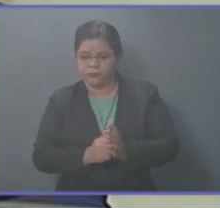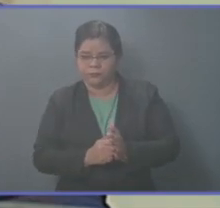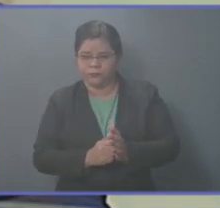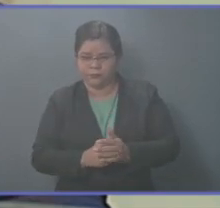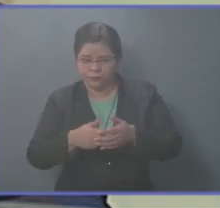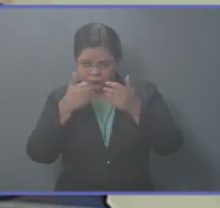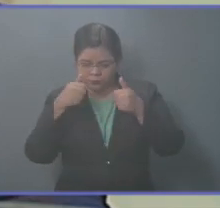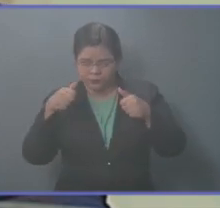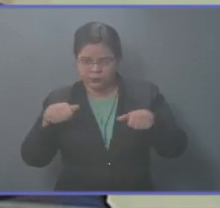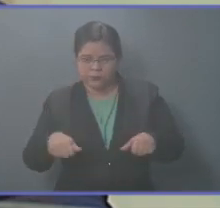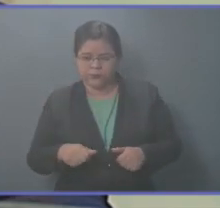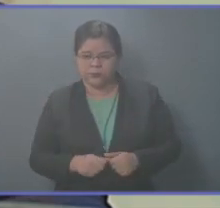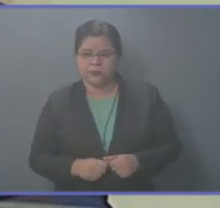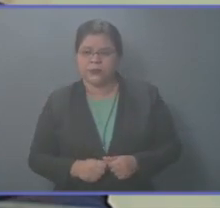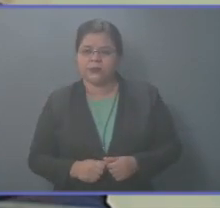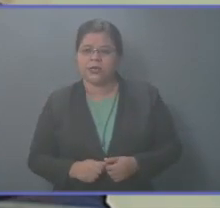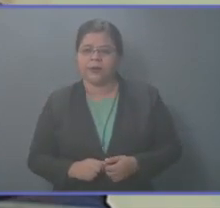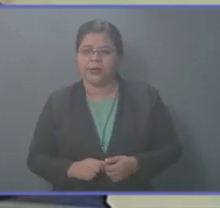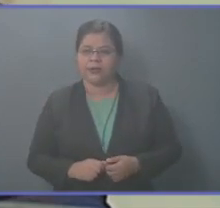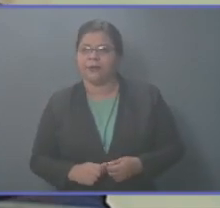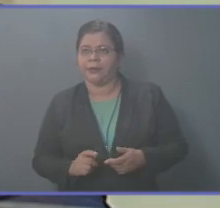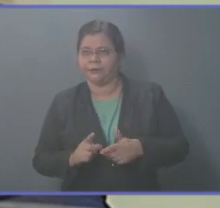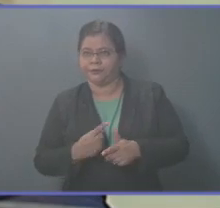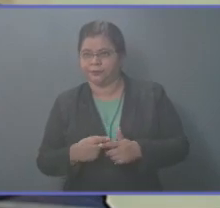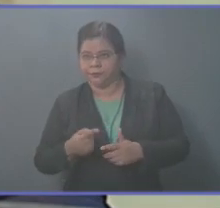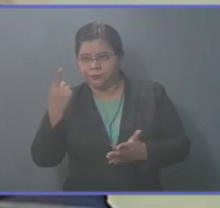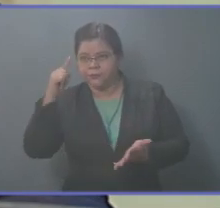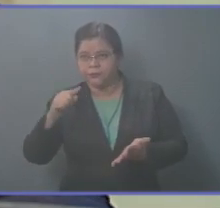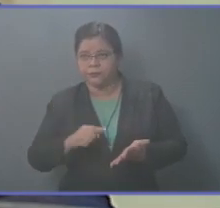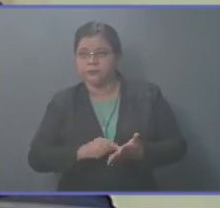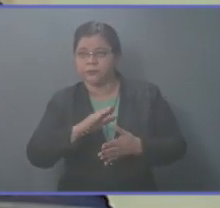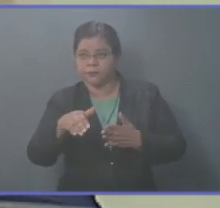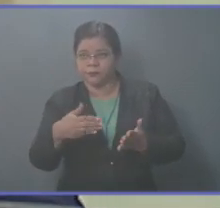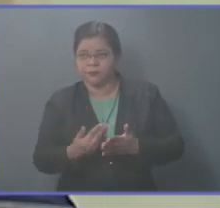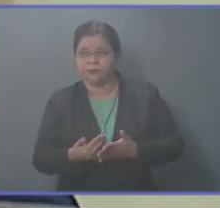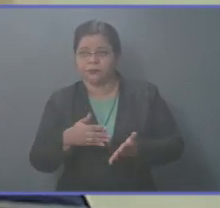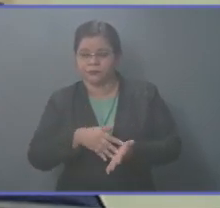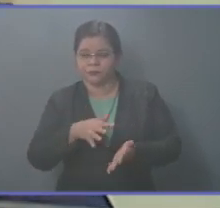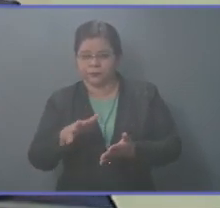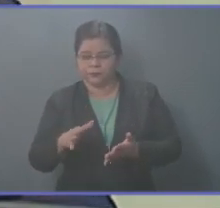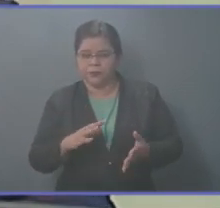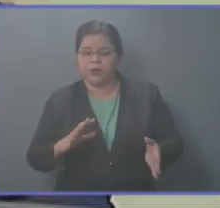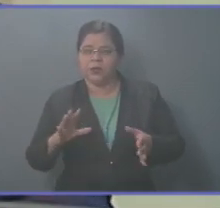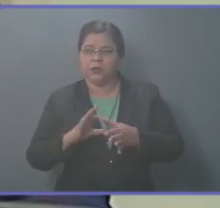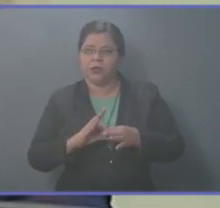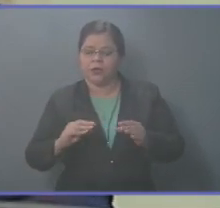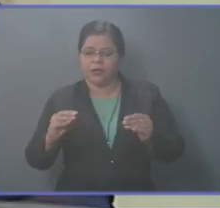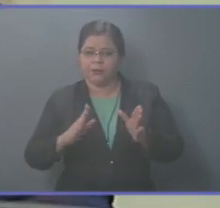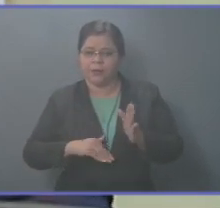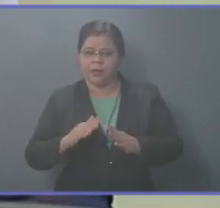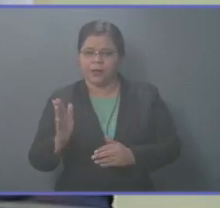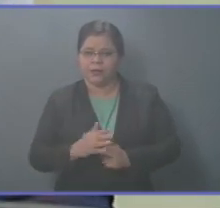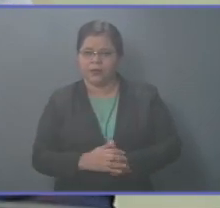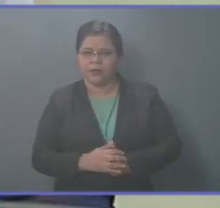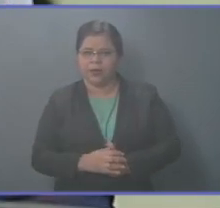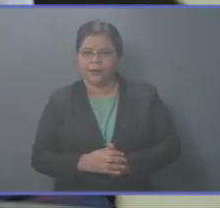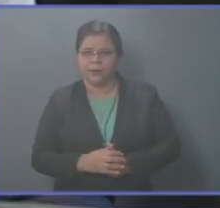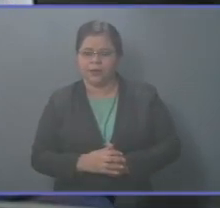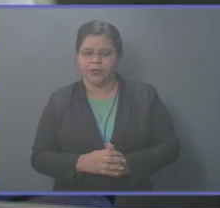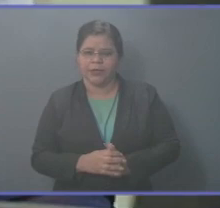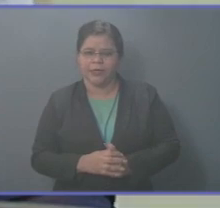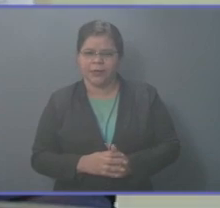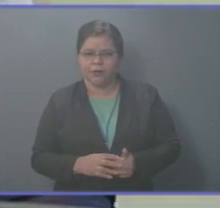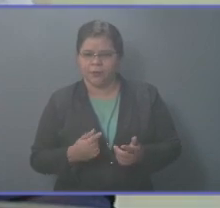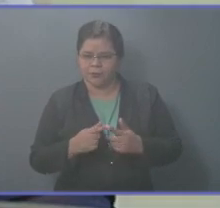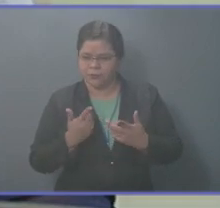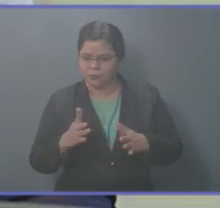pone en riesgo la separación orgánica de funciones o división de poderes. Un posible